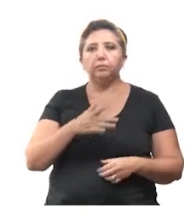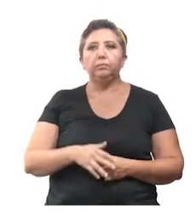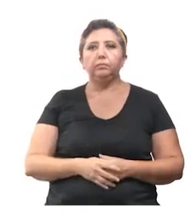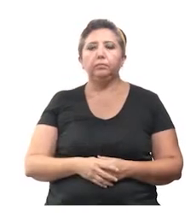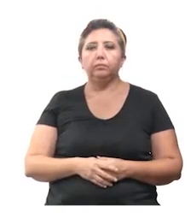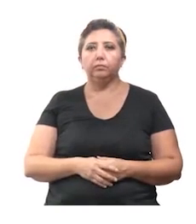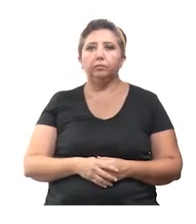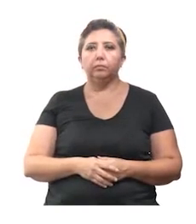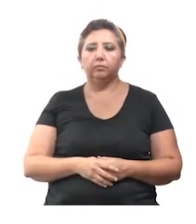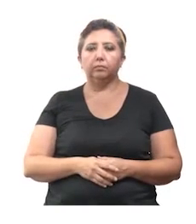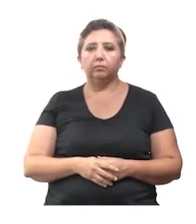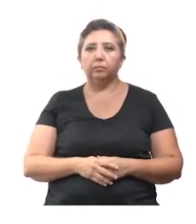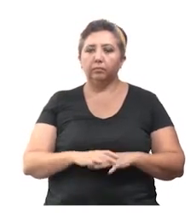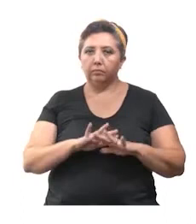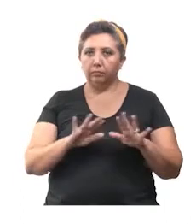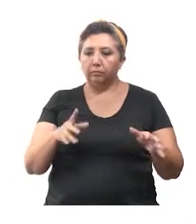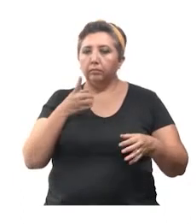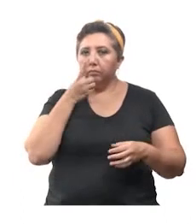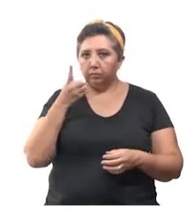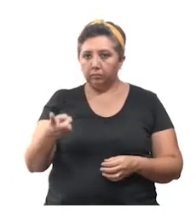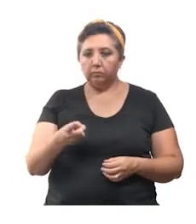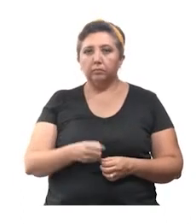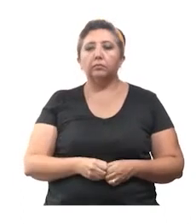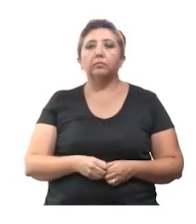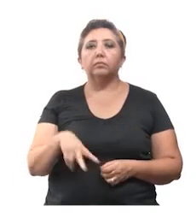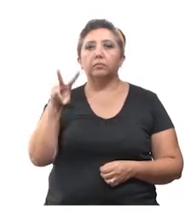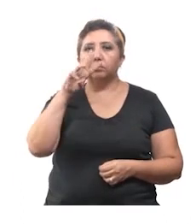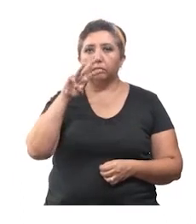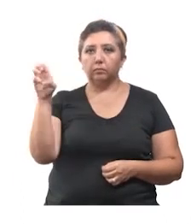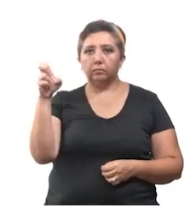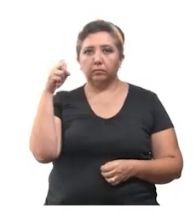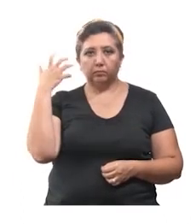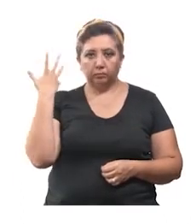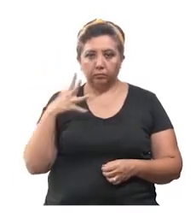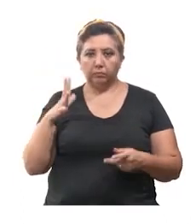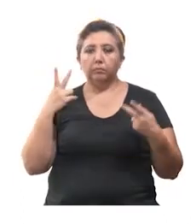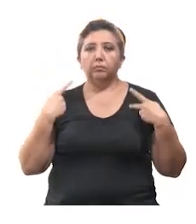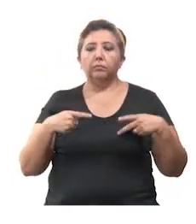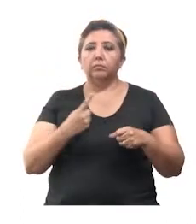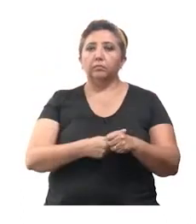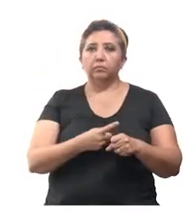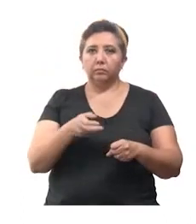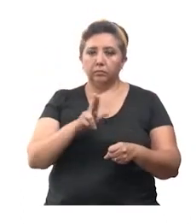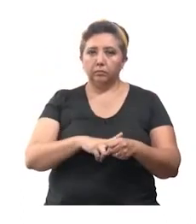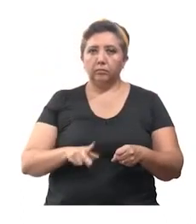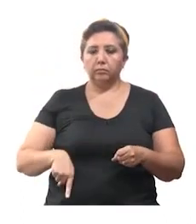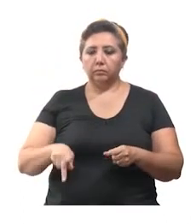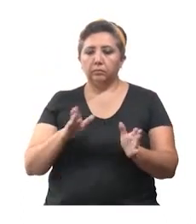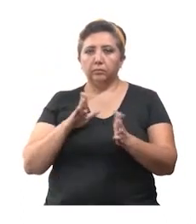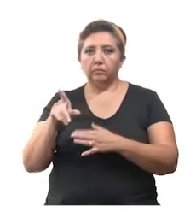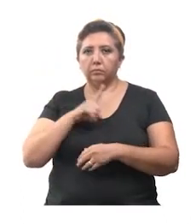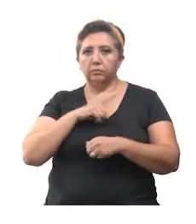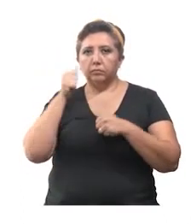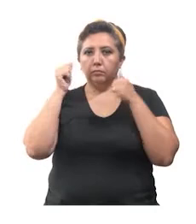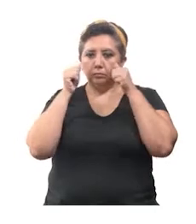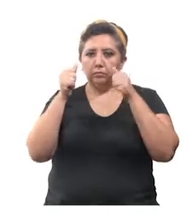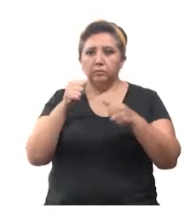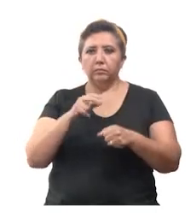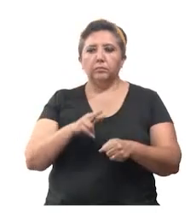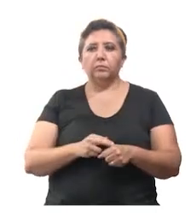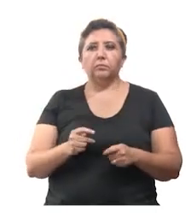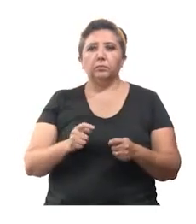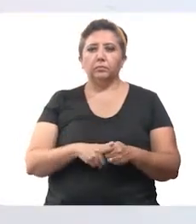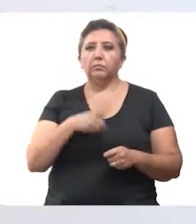Presentan síntomas leves. Como ya se mencionó, 310 de los casos positivos están en hospitales públicos y en